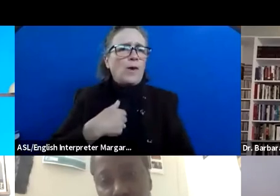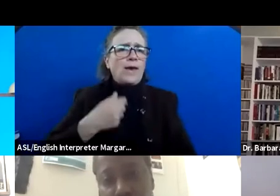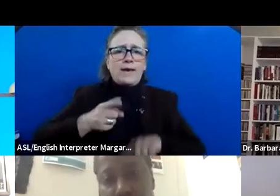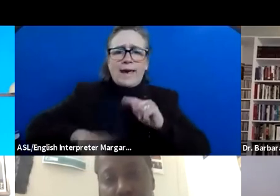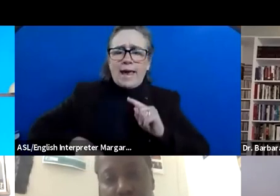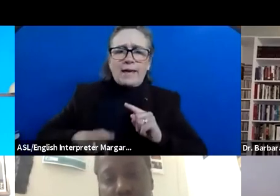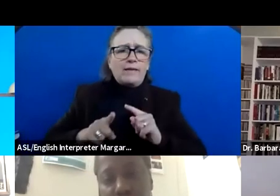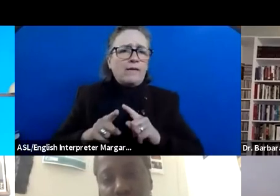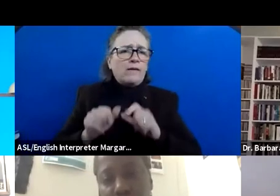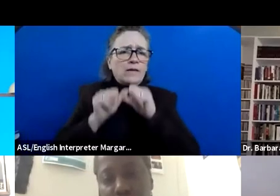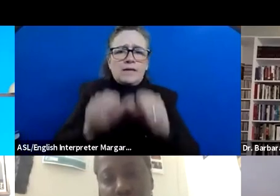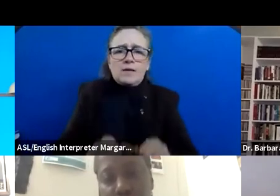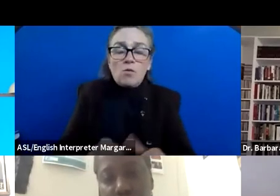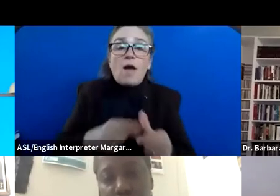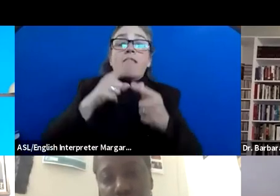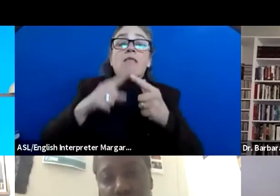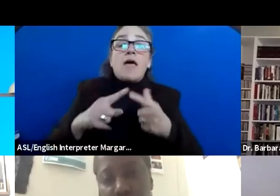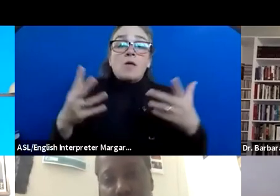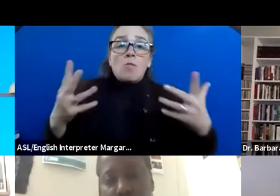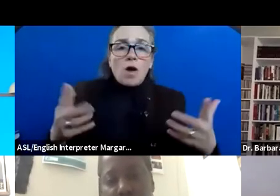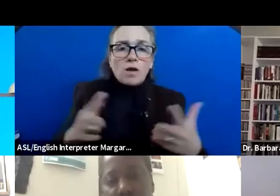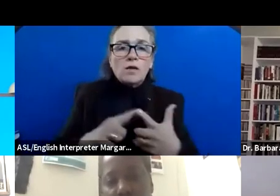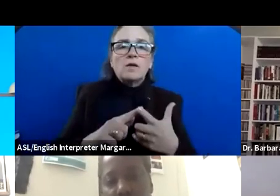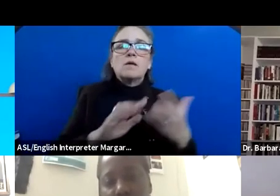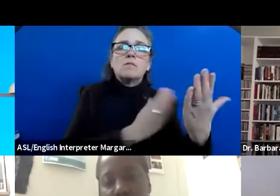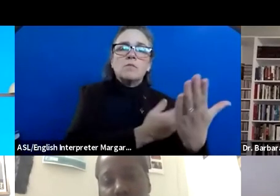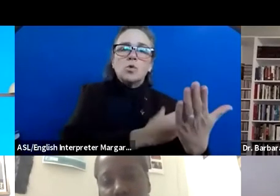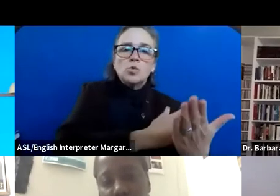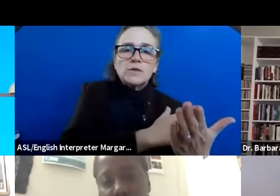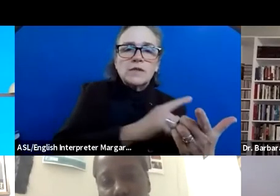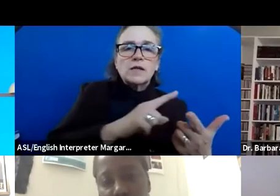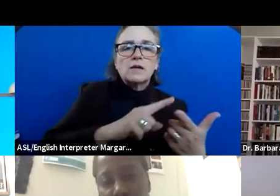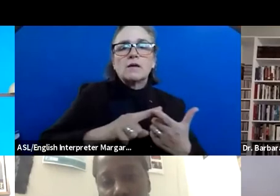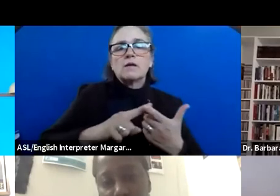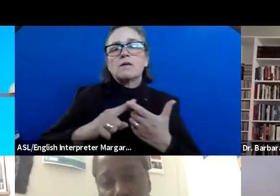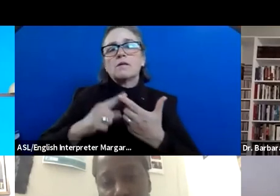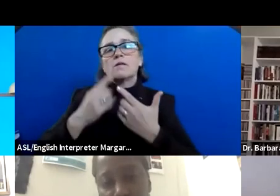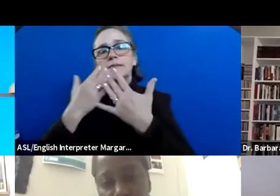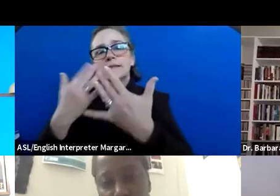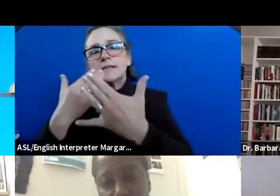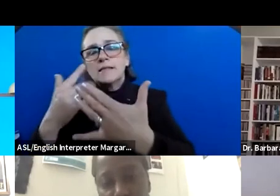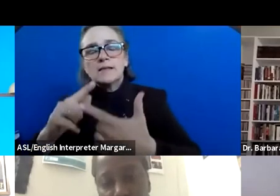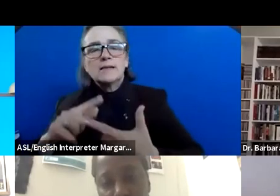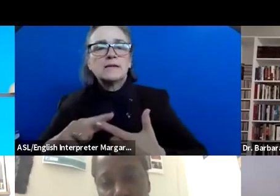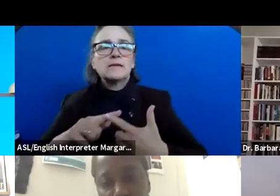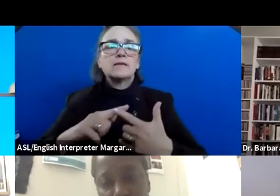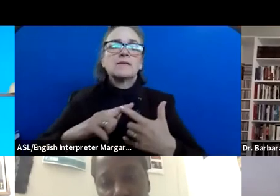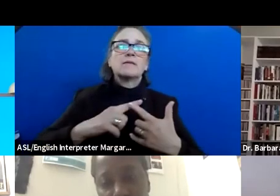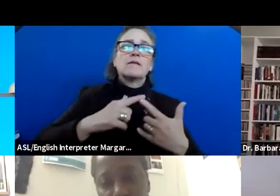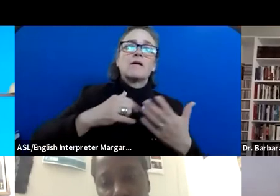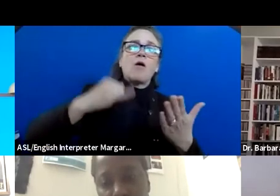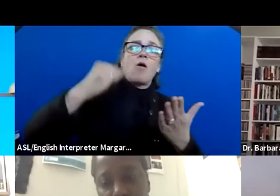los instrumentos, el bombo, el cununo, la marimba, como ese